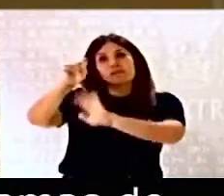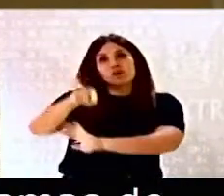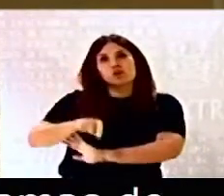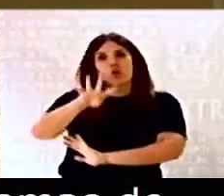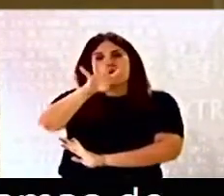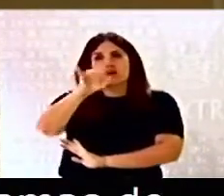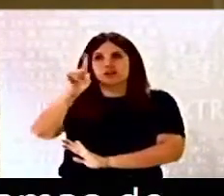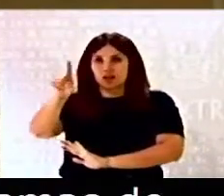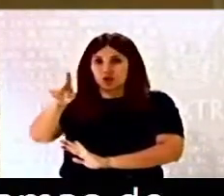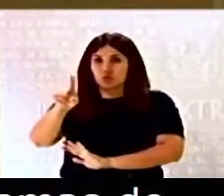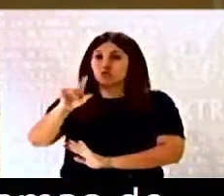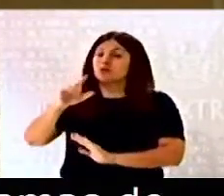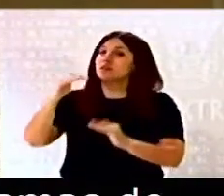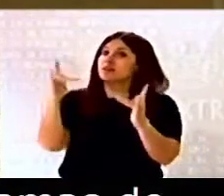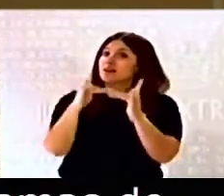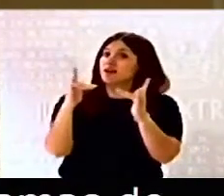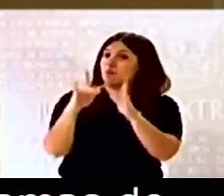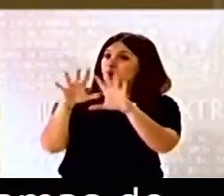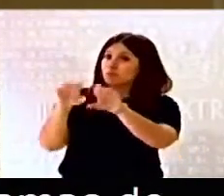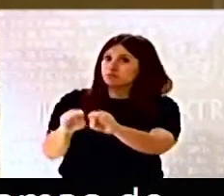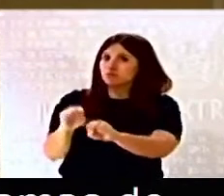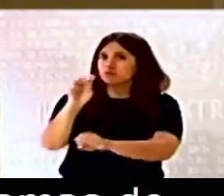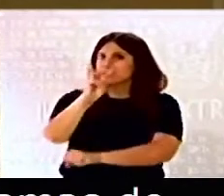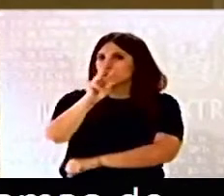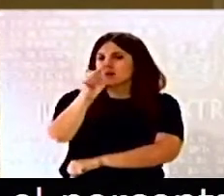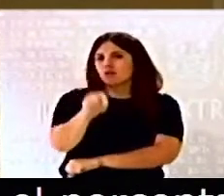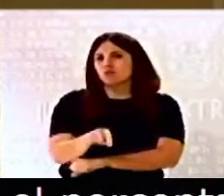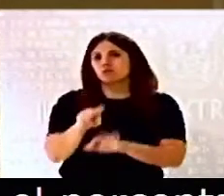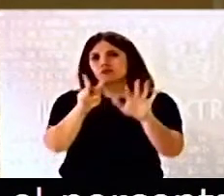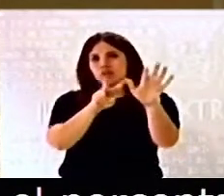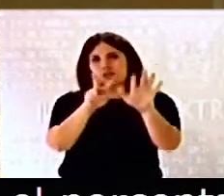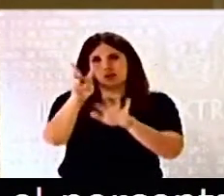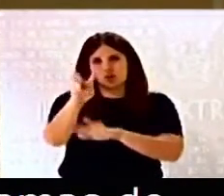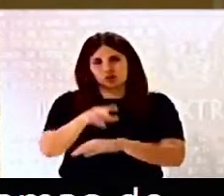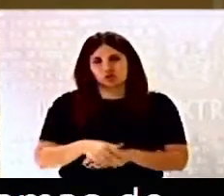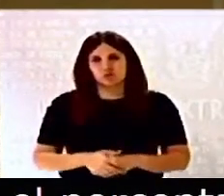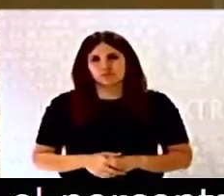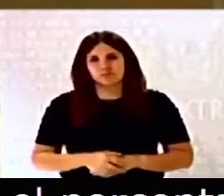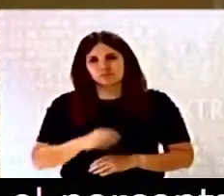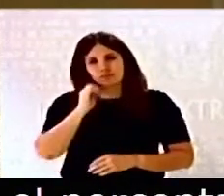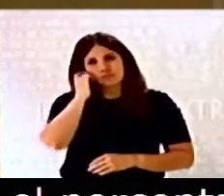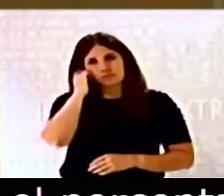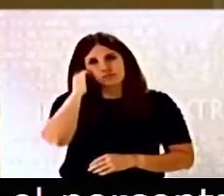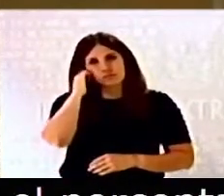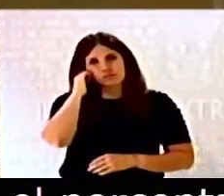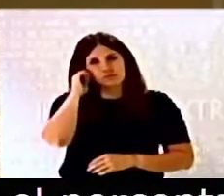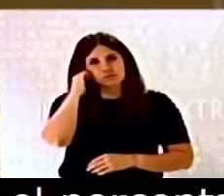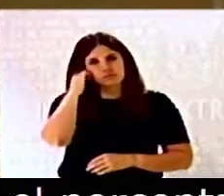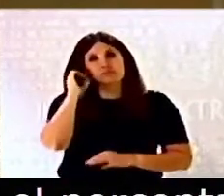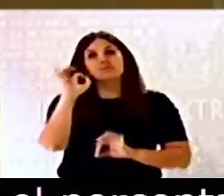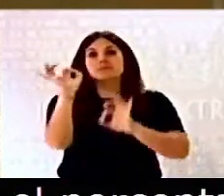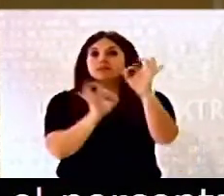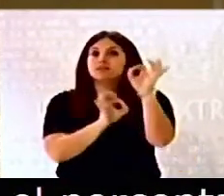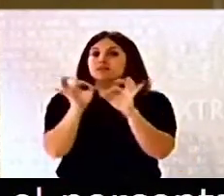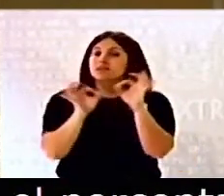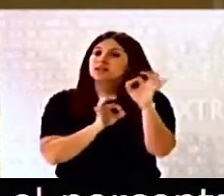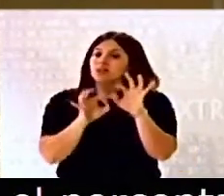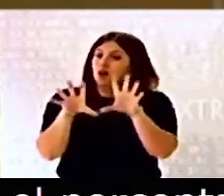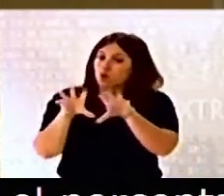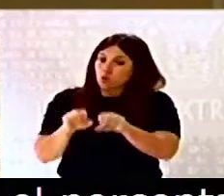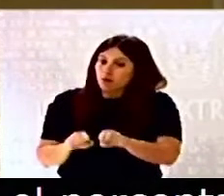camas hospitalarias ocupadas es del 3,72. Y la tasa de ocupación de camas de UCI por 100.000 habitantes